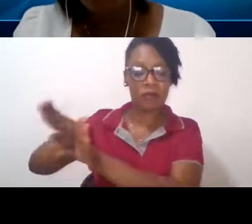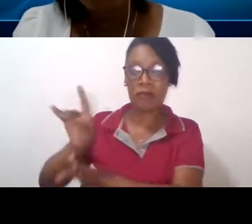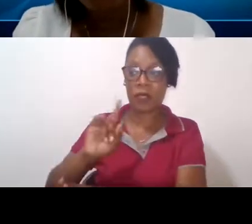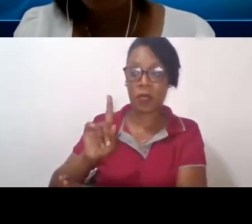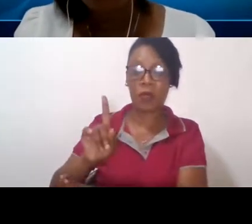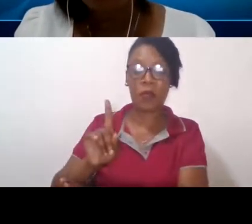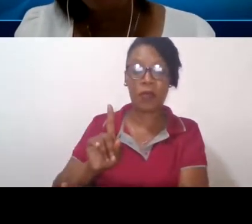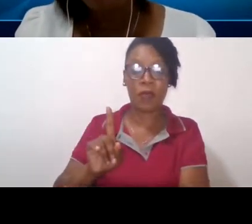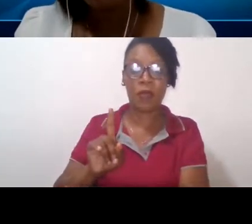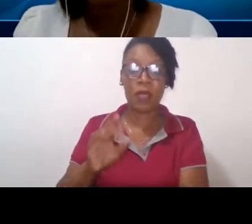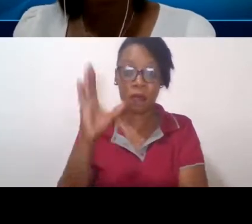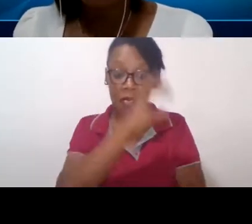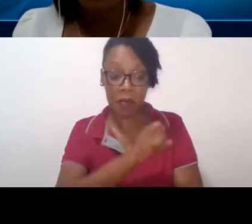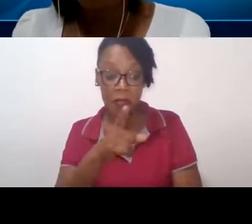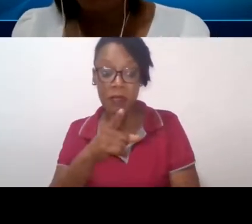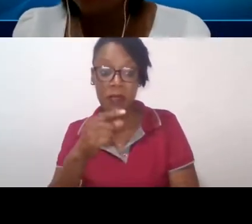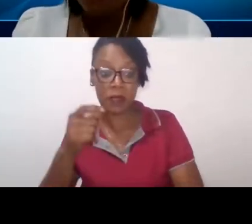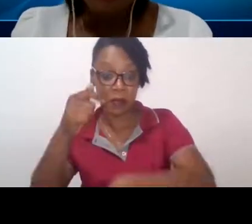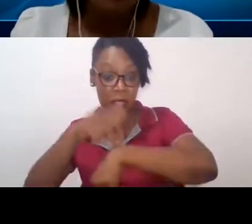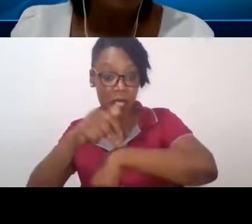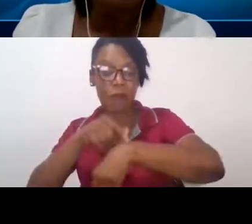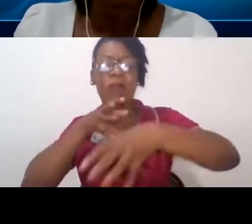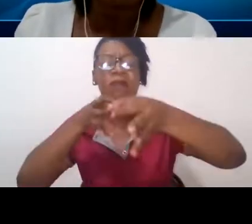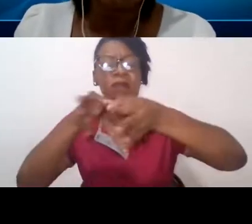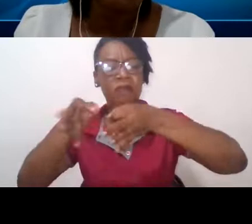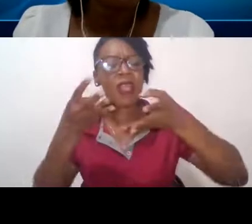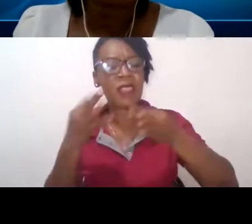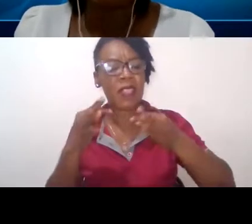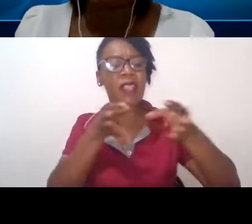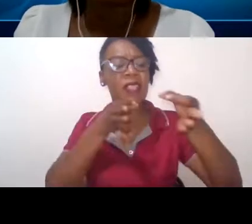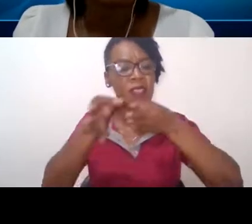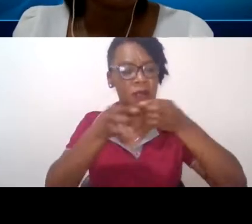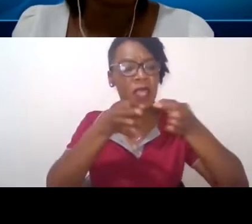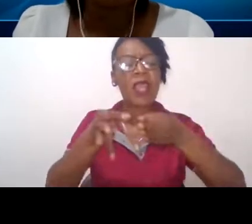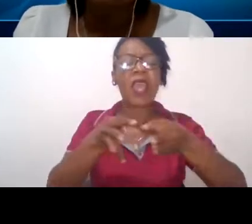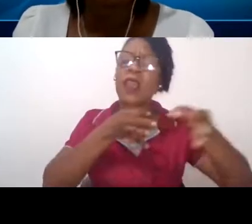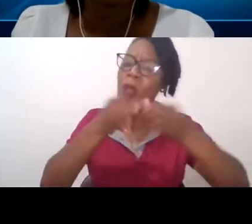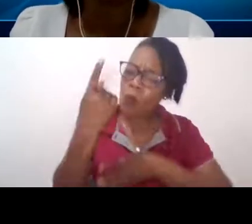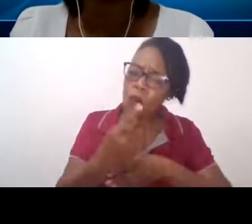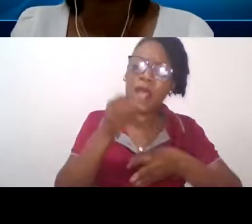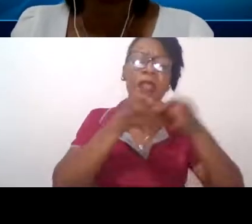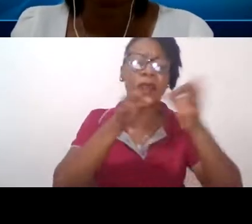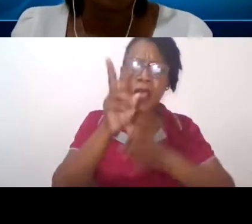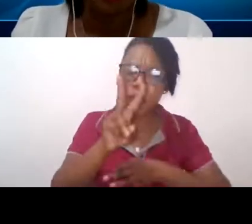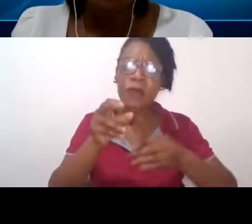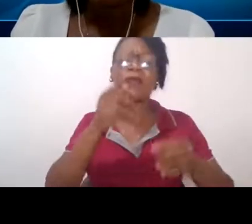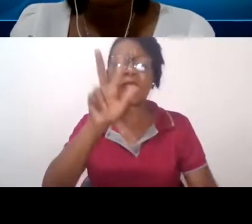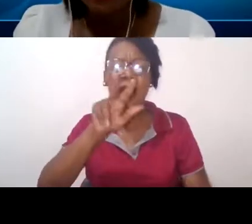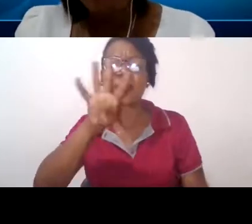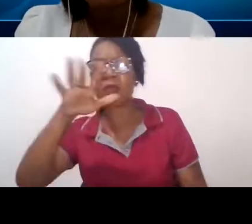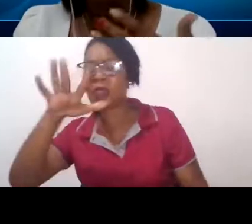sencillamente tomémonos nuestro tiempo y expliquémosle. Y si tenemos que explicarles una, dos, tres, cuatro, cinco veces, no